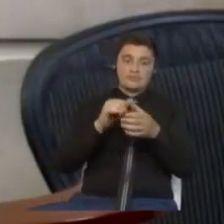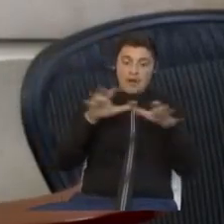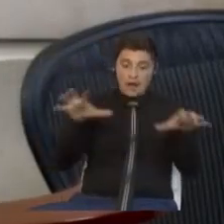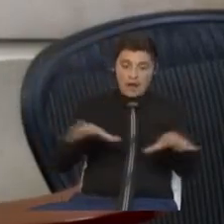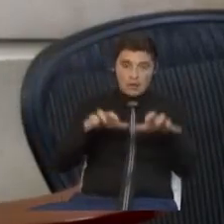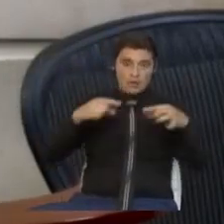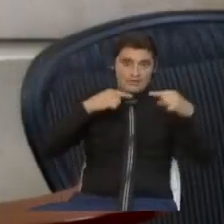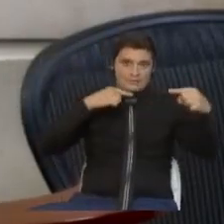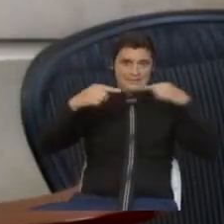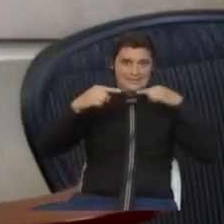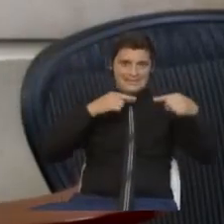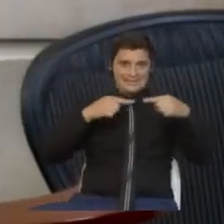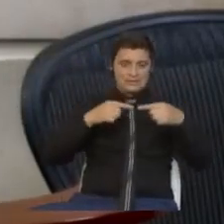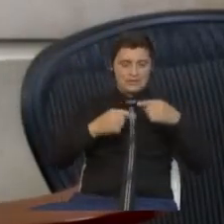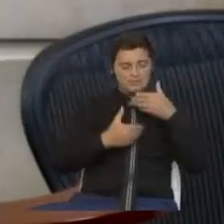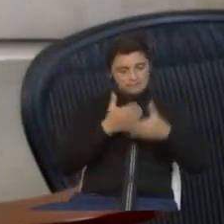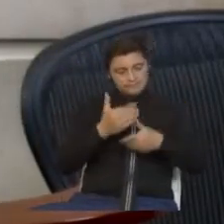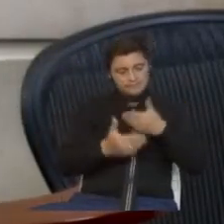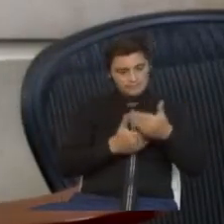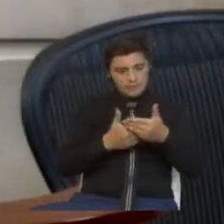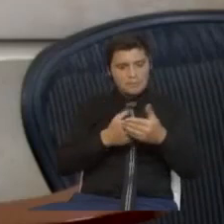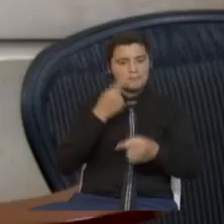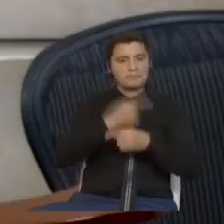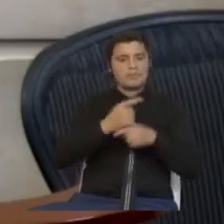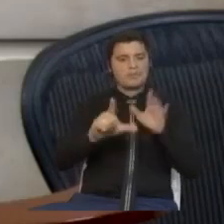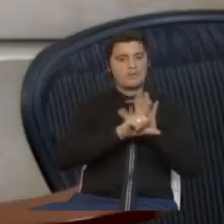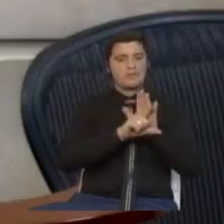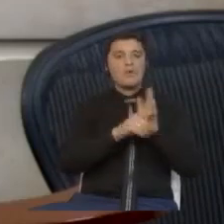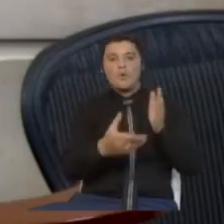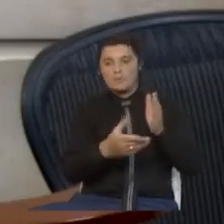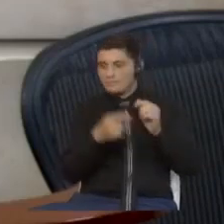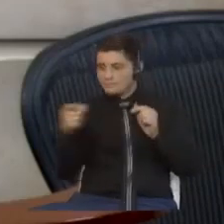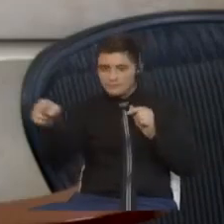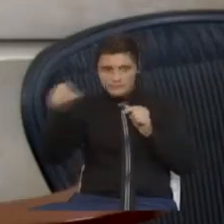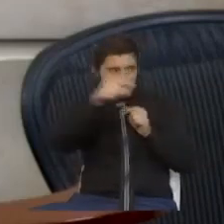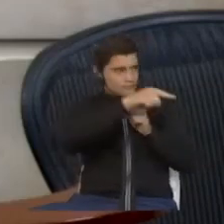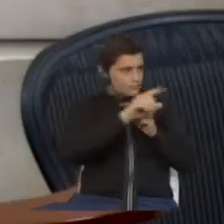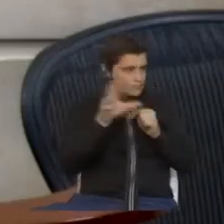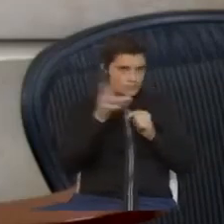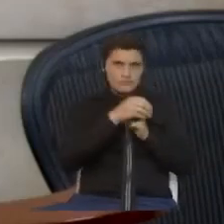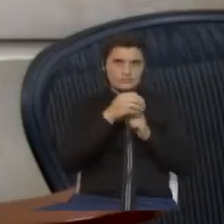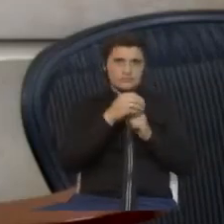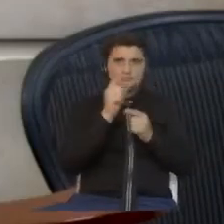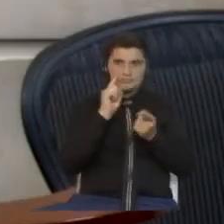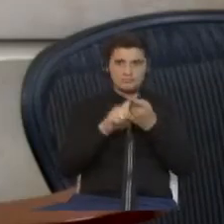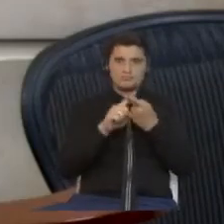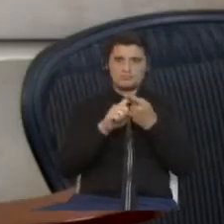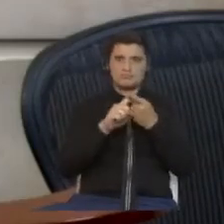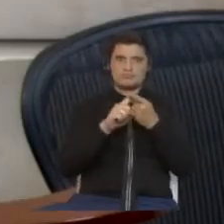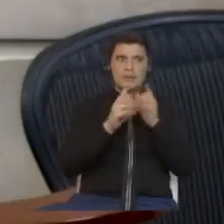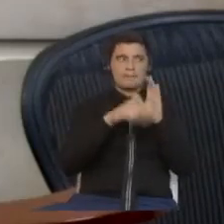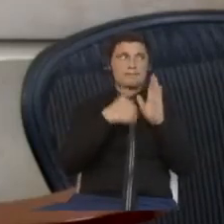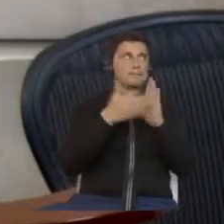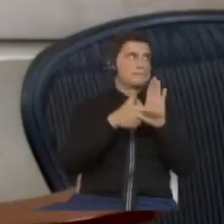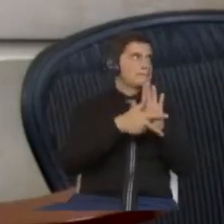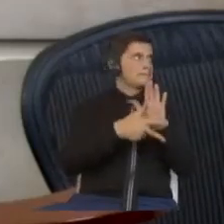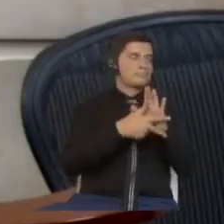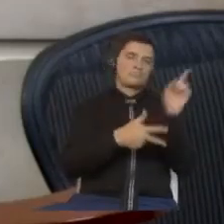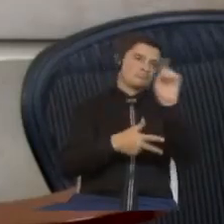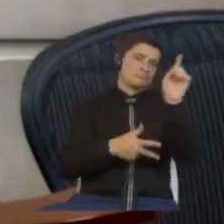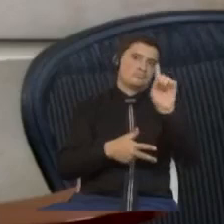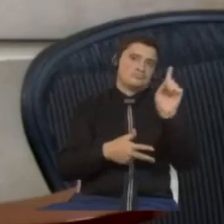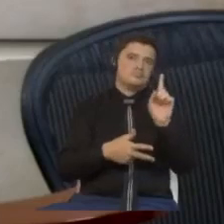que permita cumplir con la constitución senador me de todos y no generar semejante vacío institucional